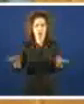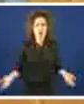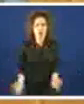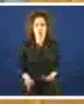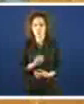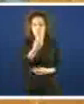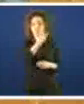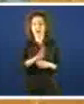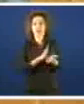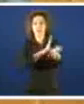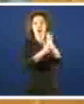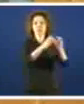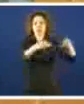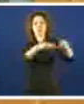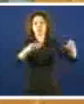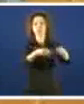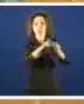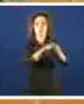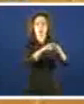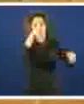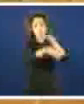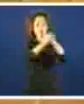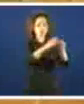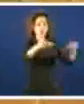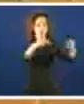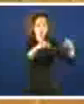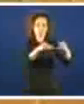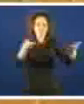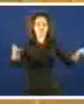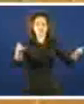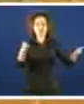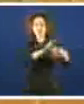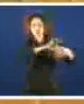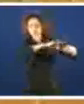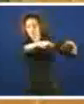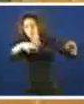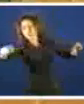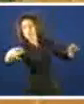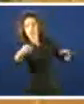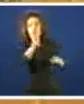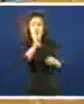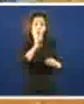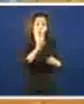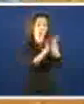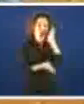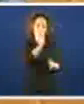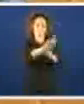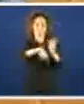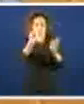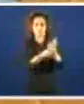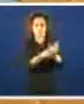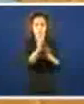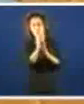como unha fábrica de charcutería, se en vez de entrar, pois, cando se fan chourizos, pois, todo o que xa sabemos que era, incluso o pimentón, a ser posible de da